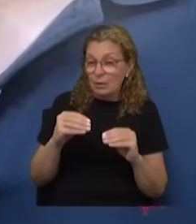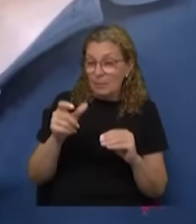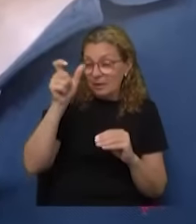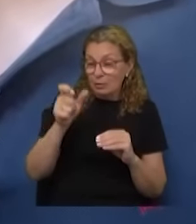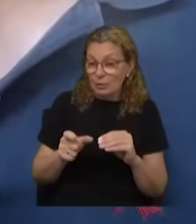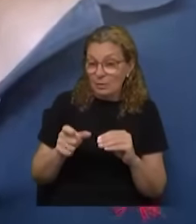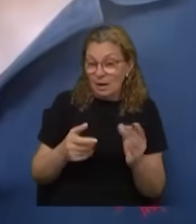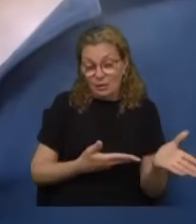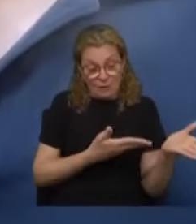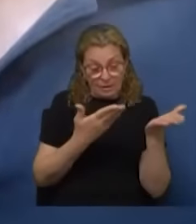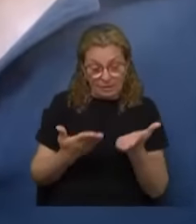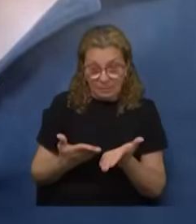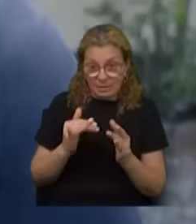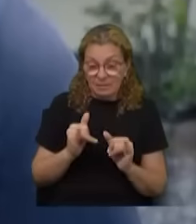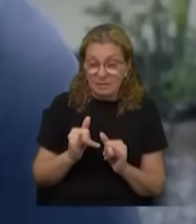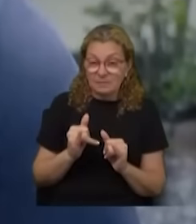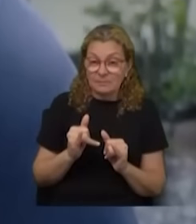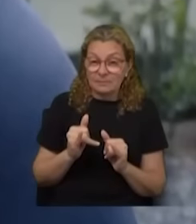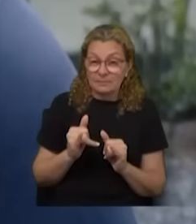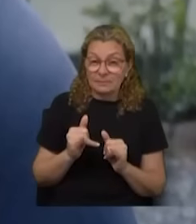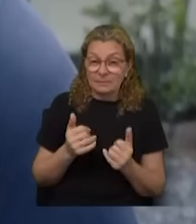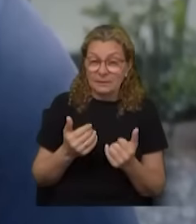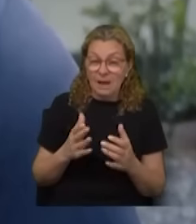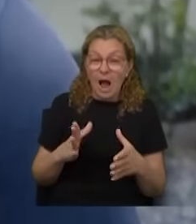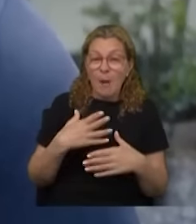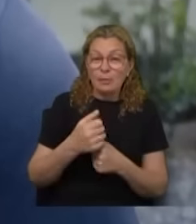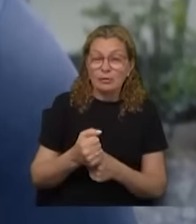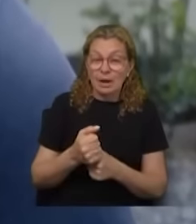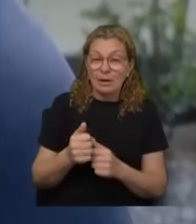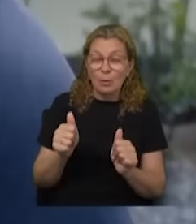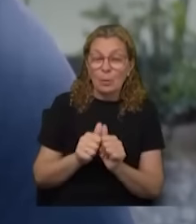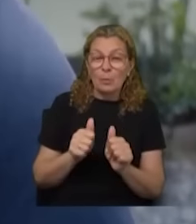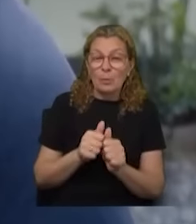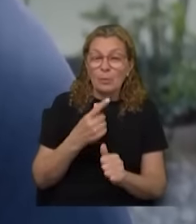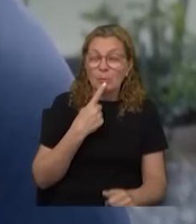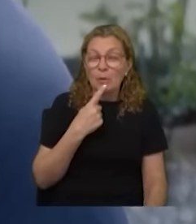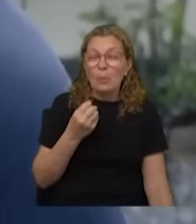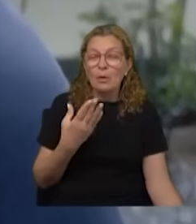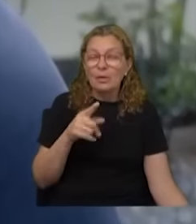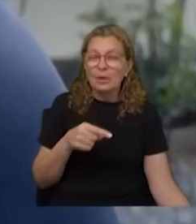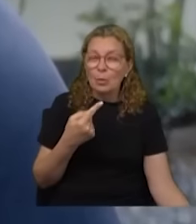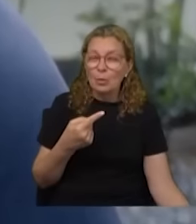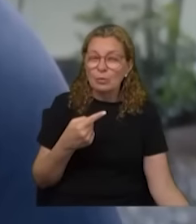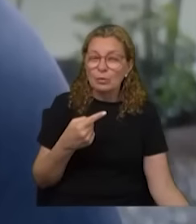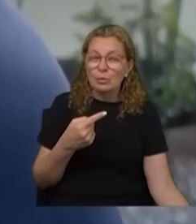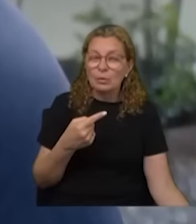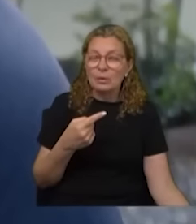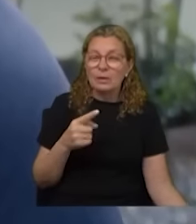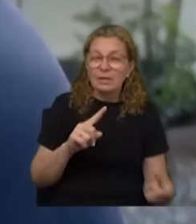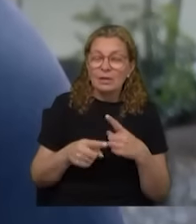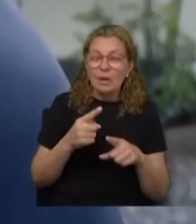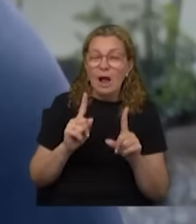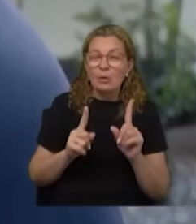que nos van a recibir y adherir adherir a a la fórmula Cómo fue ese proceso de discusión yo te decía bueno algunos otros